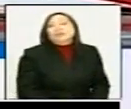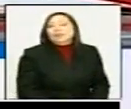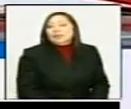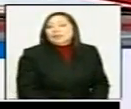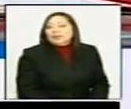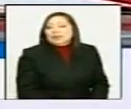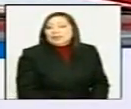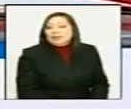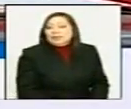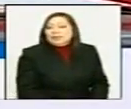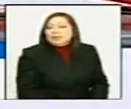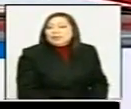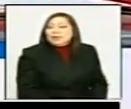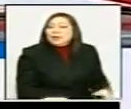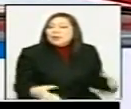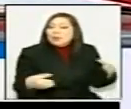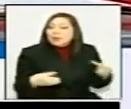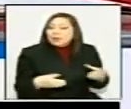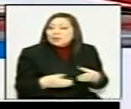Y el comité